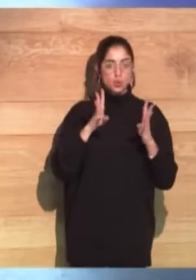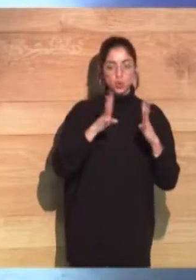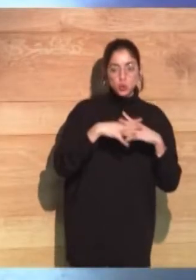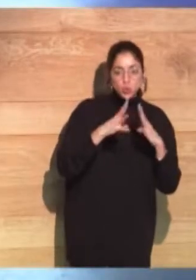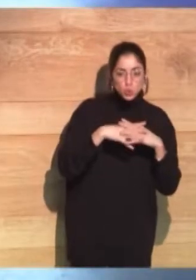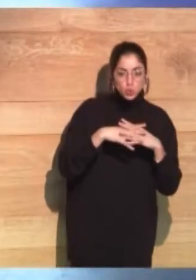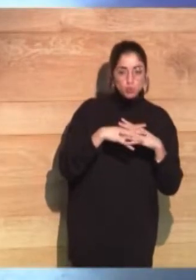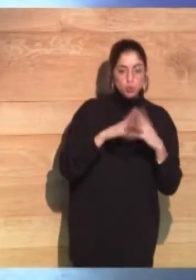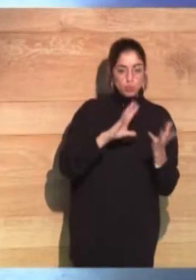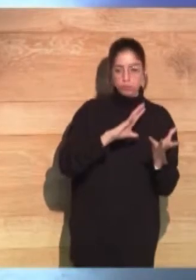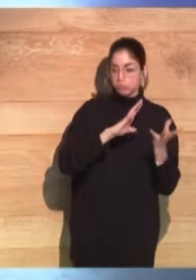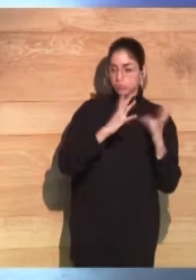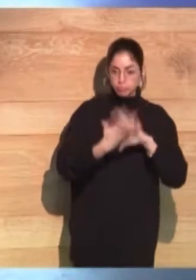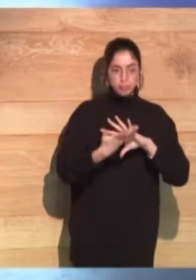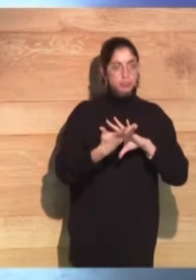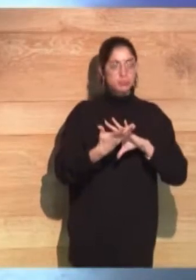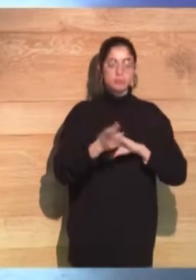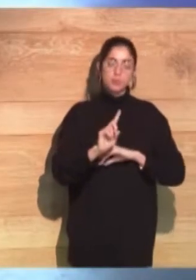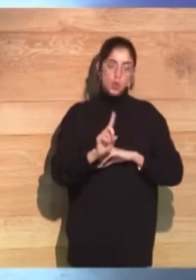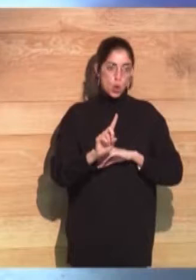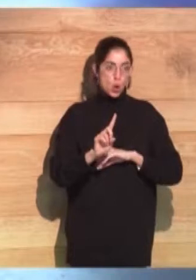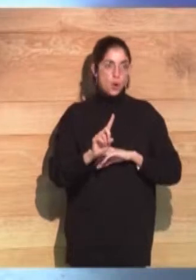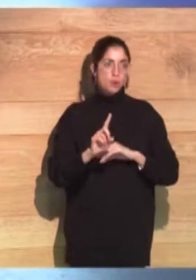forma dramática.